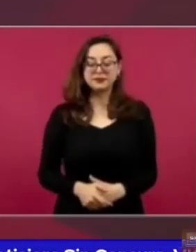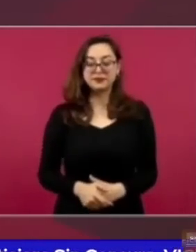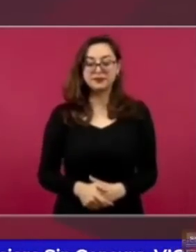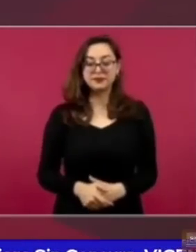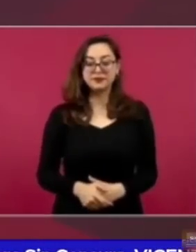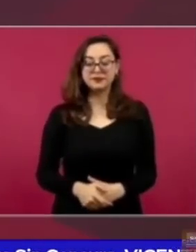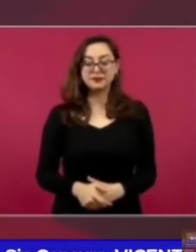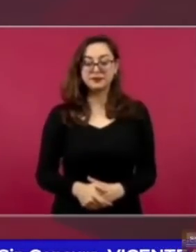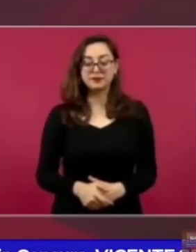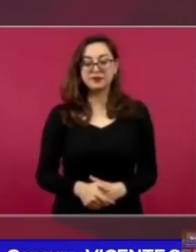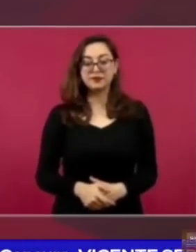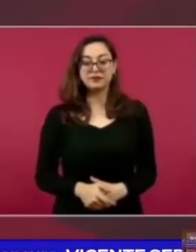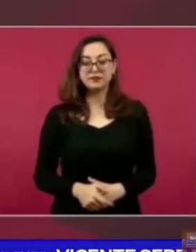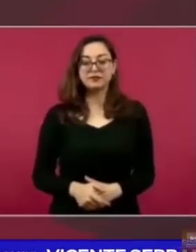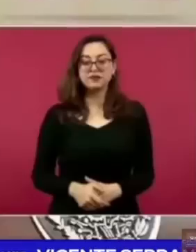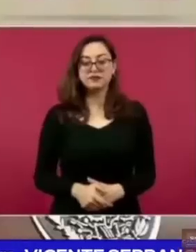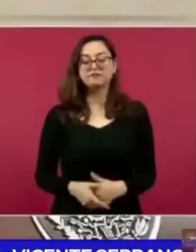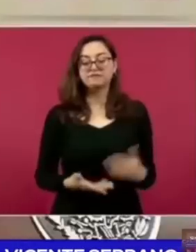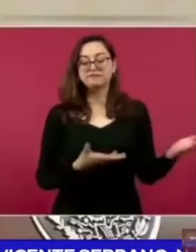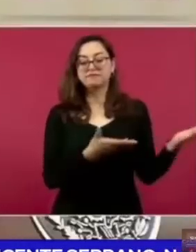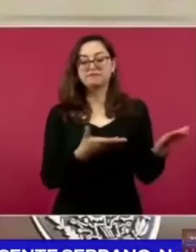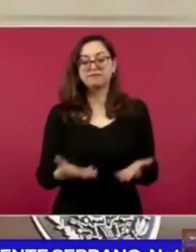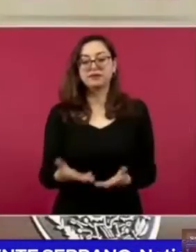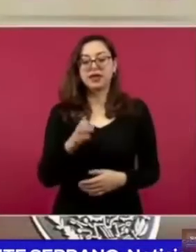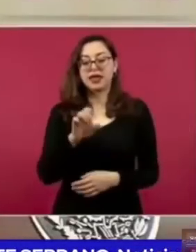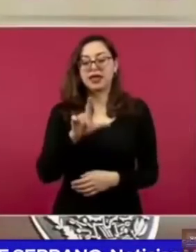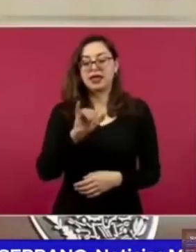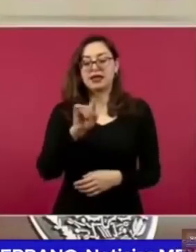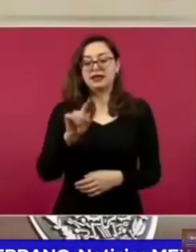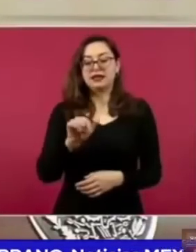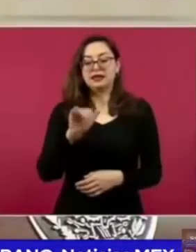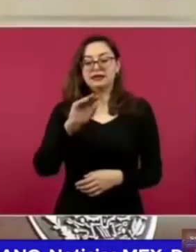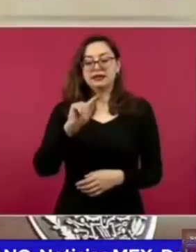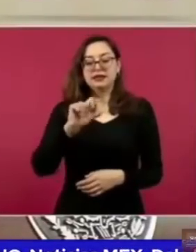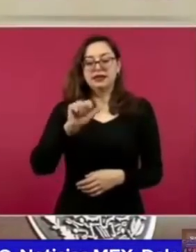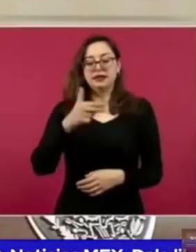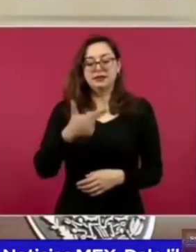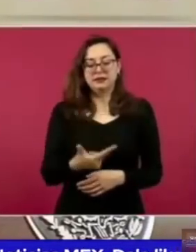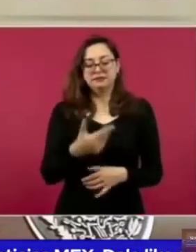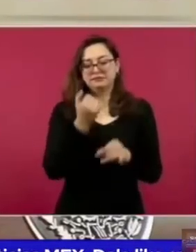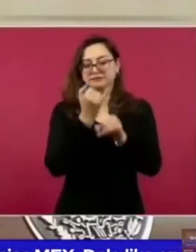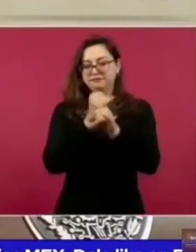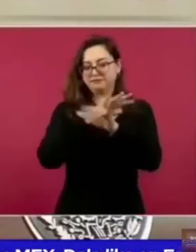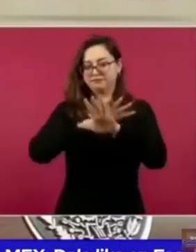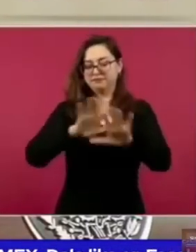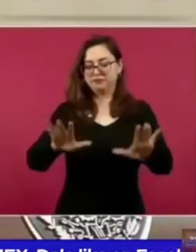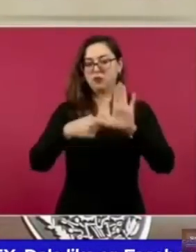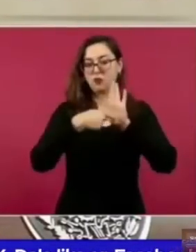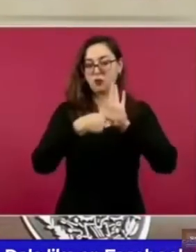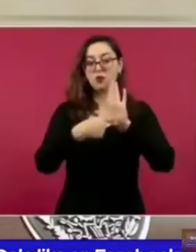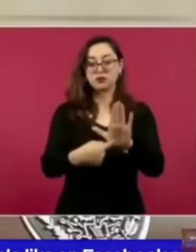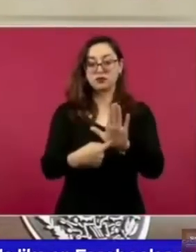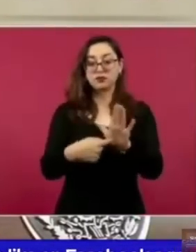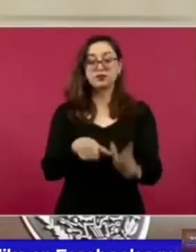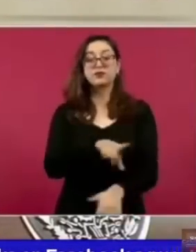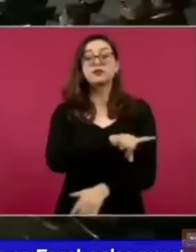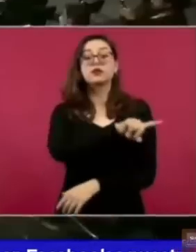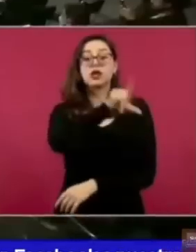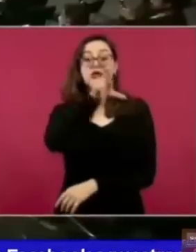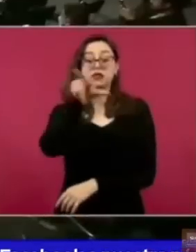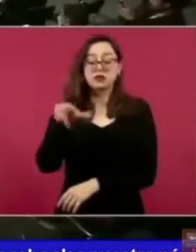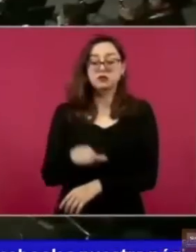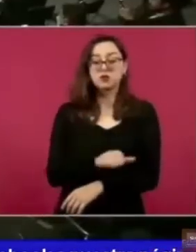secuestradores. Loret tiene mansión en Valle de Bravo, ojalá y dé a conocer cómo la compró, en cuánto, y su departamento en el